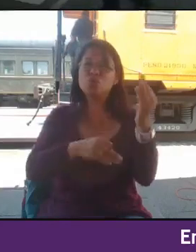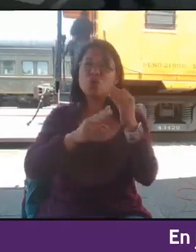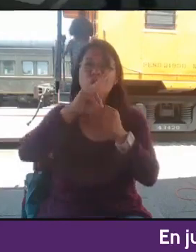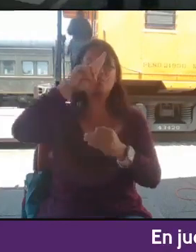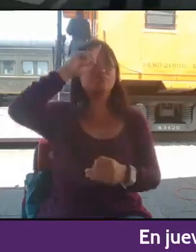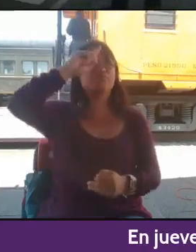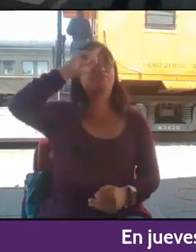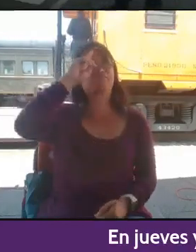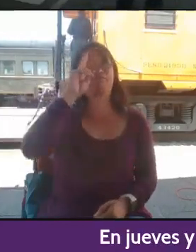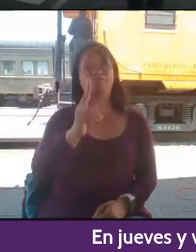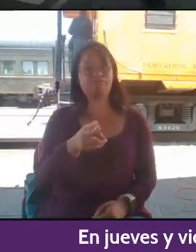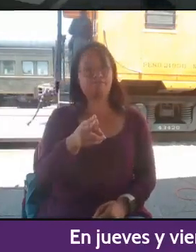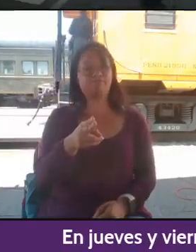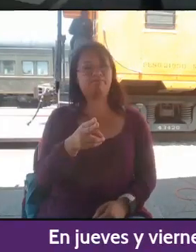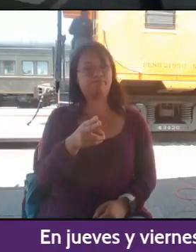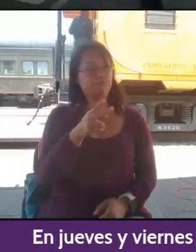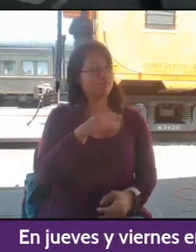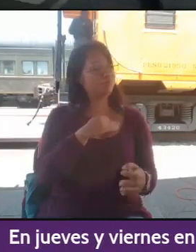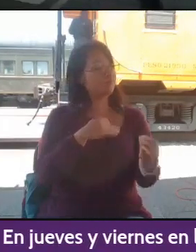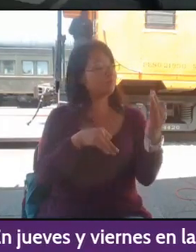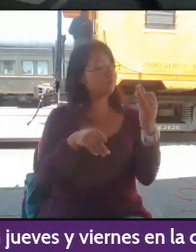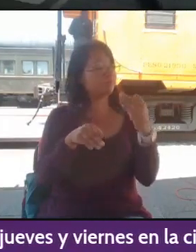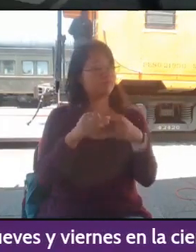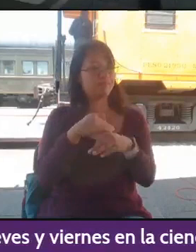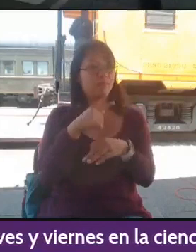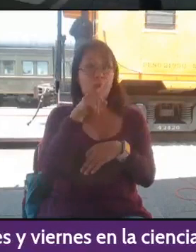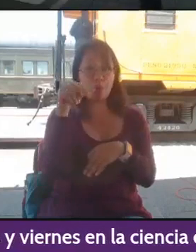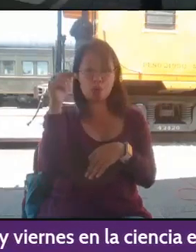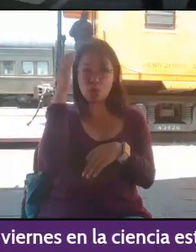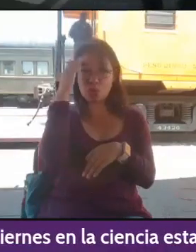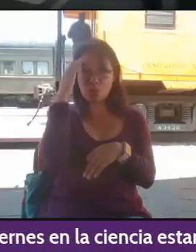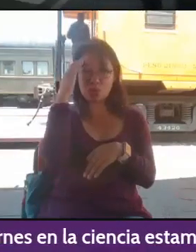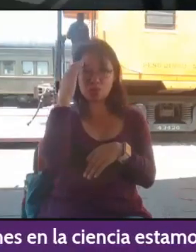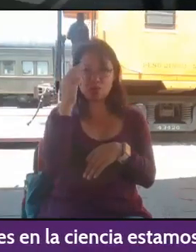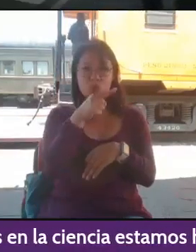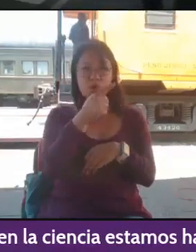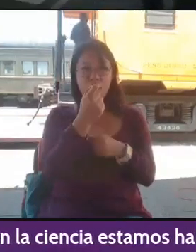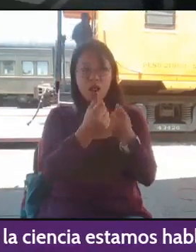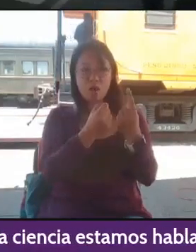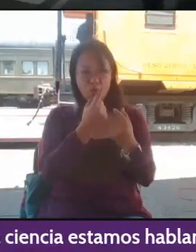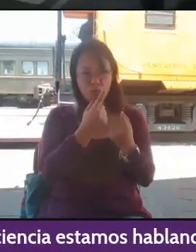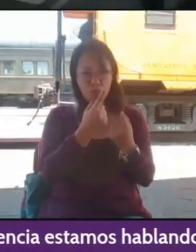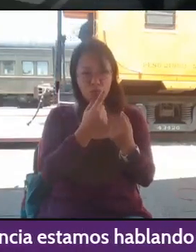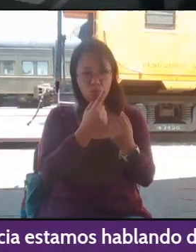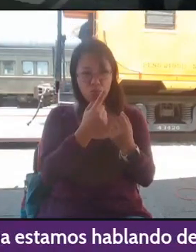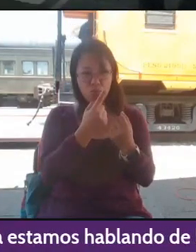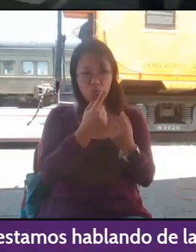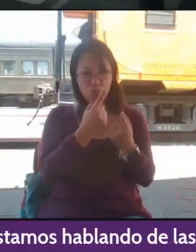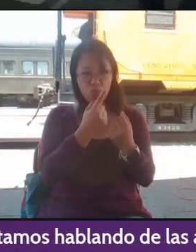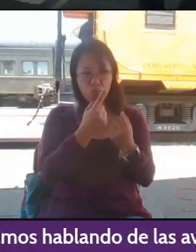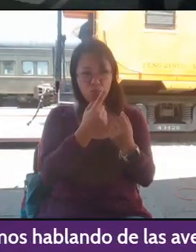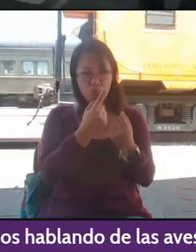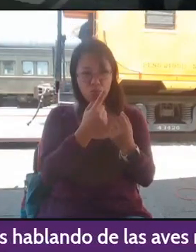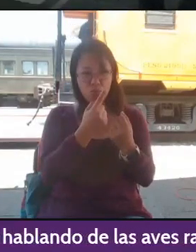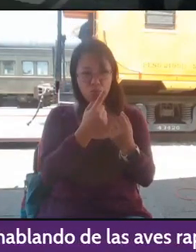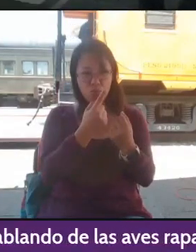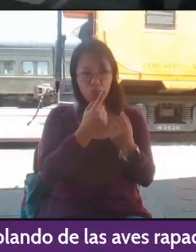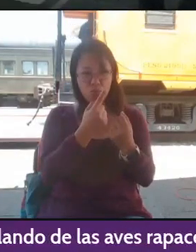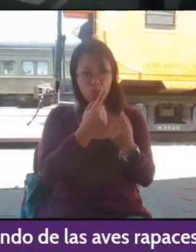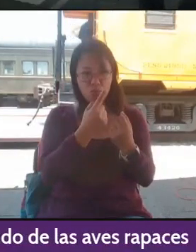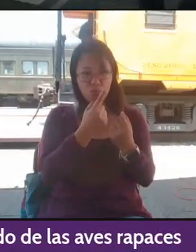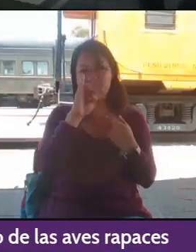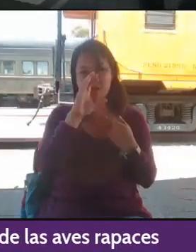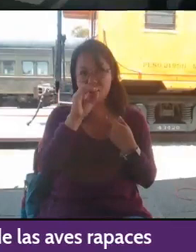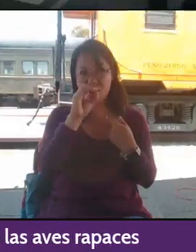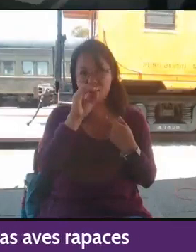se les olvide, todos, así que cualquier persona que conozca que tenga un perico nacional, un loro frente blanco, un cachetes amarillo, cualquier